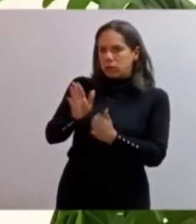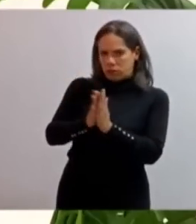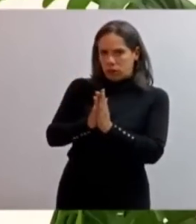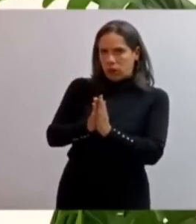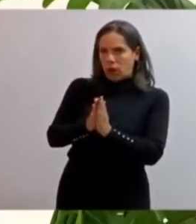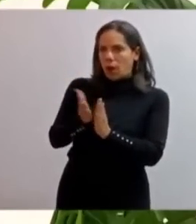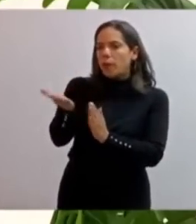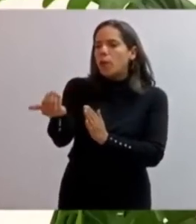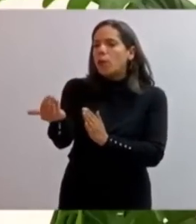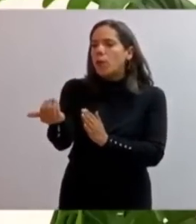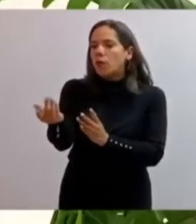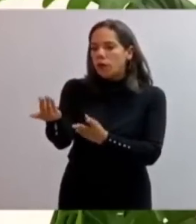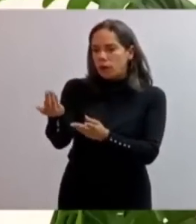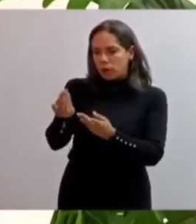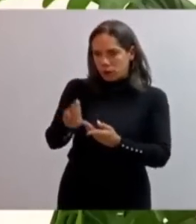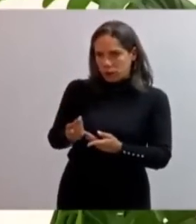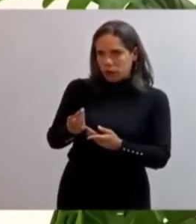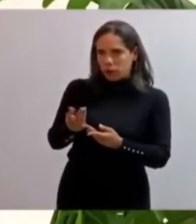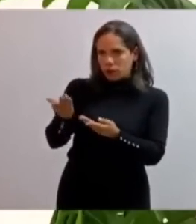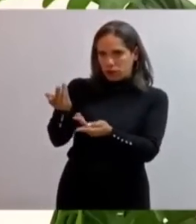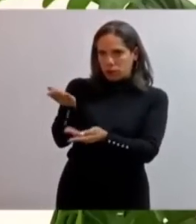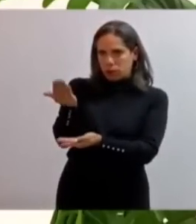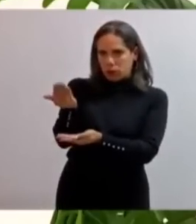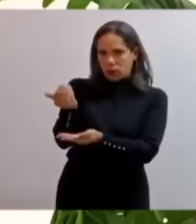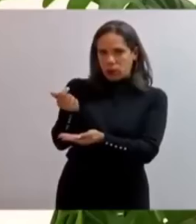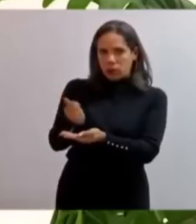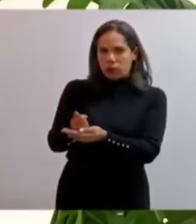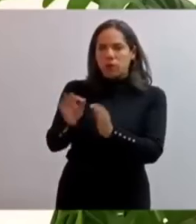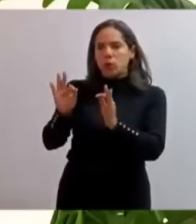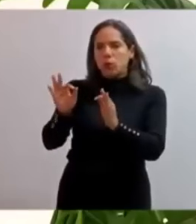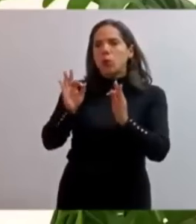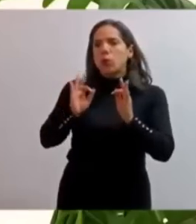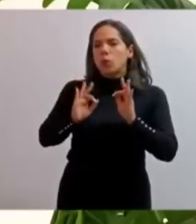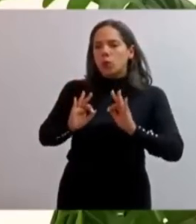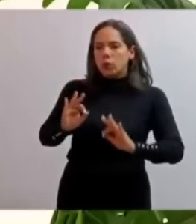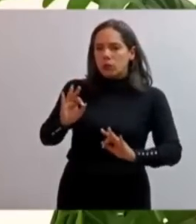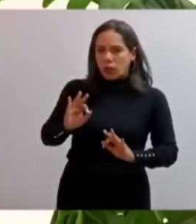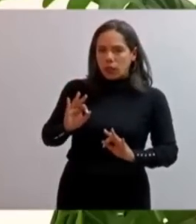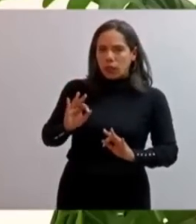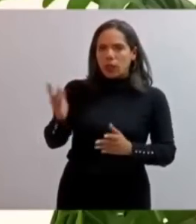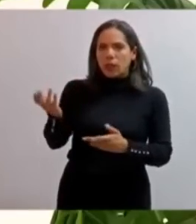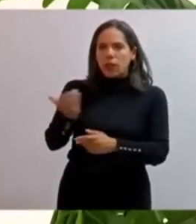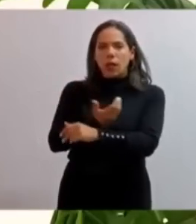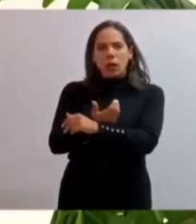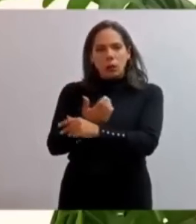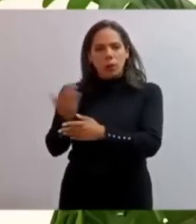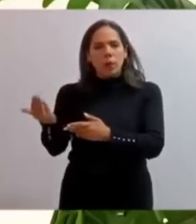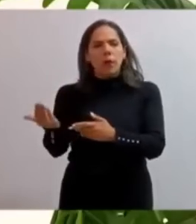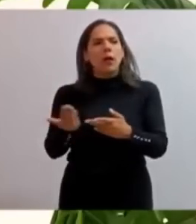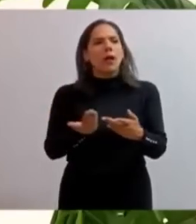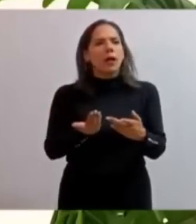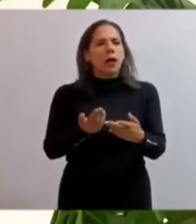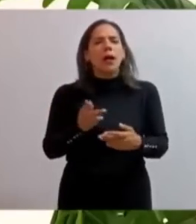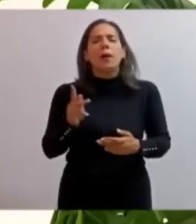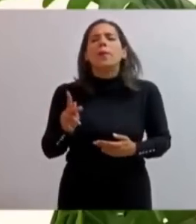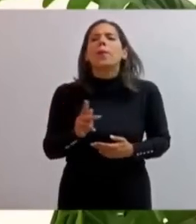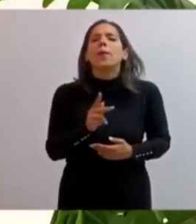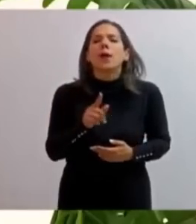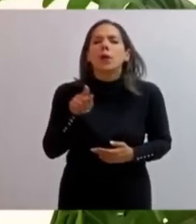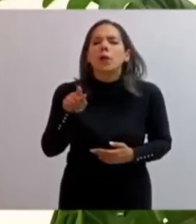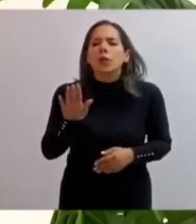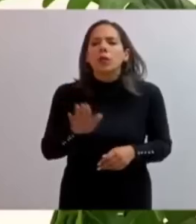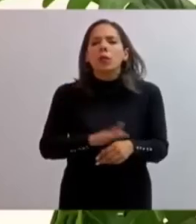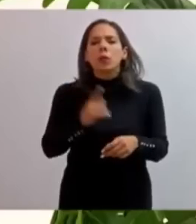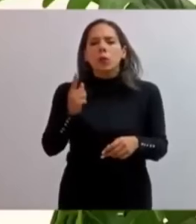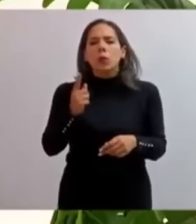lastimando. Y vente conmigo, vamos a tranquilizarnos un rato y quiero preguntarte por qué hiciste lo